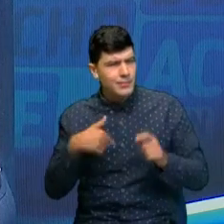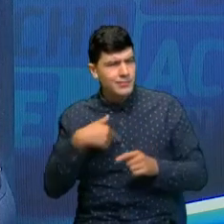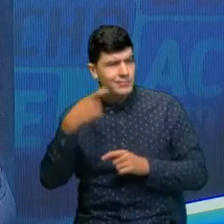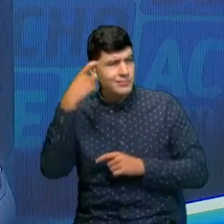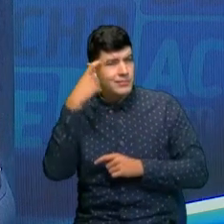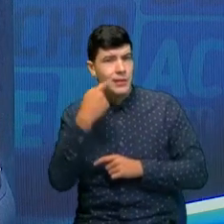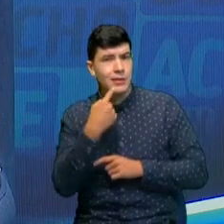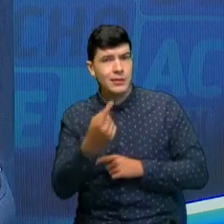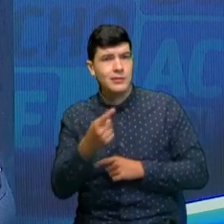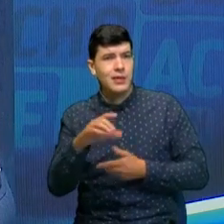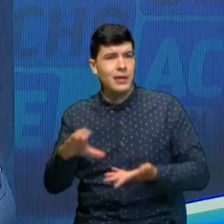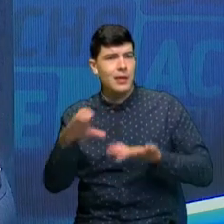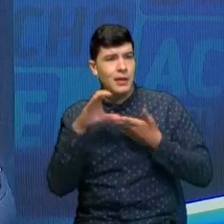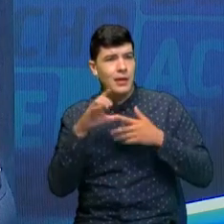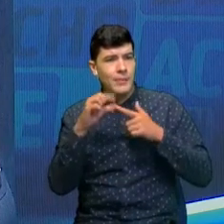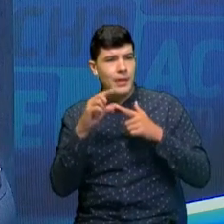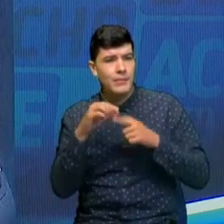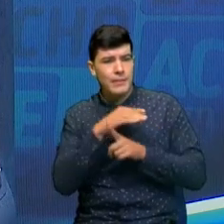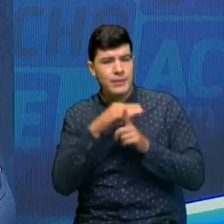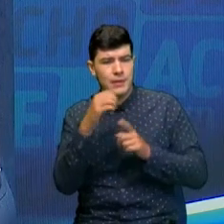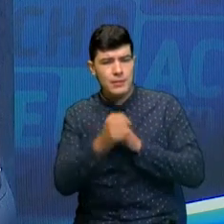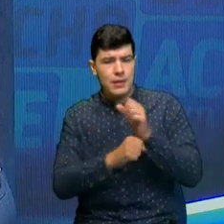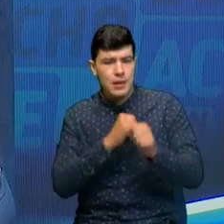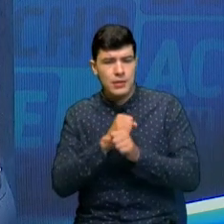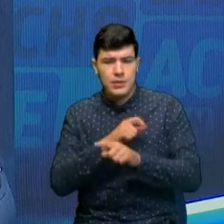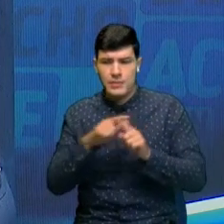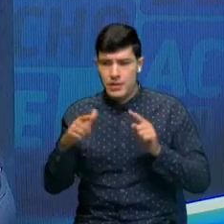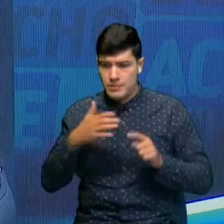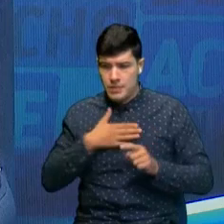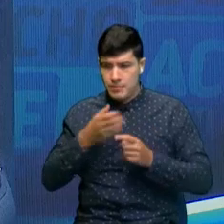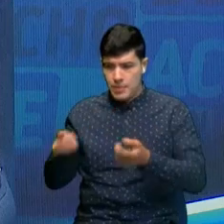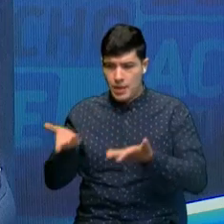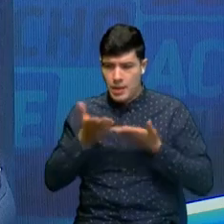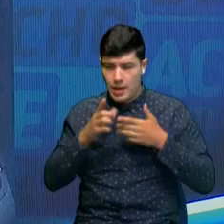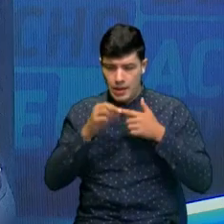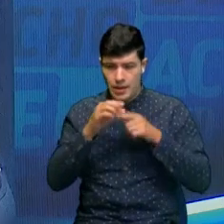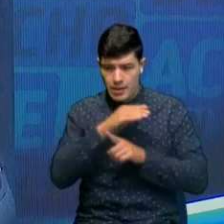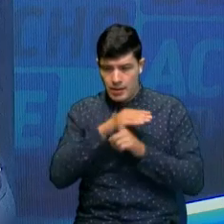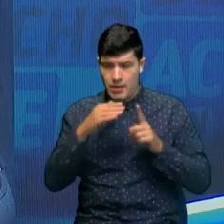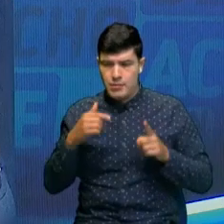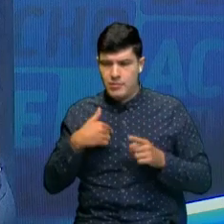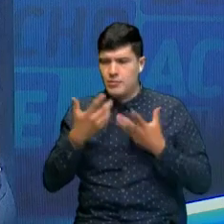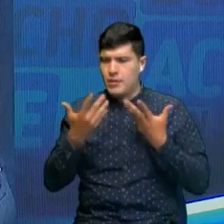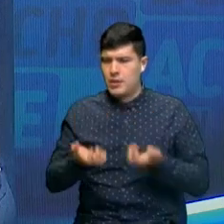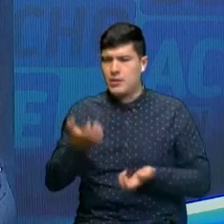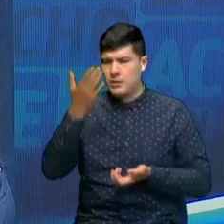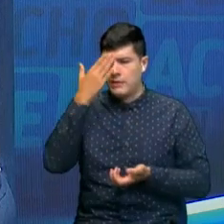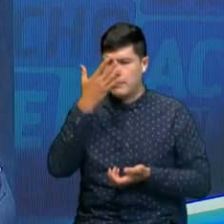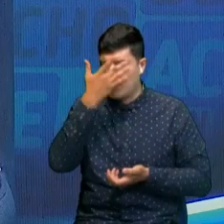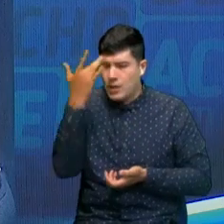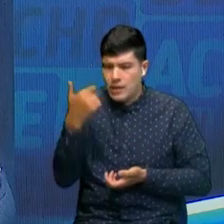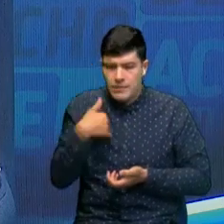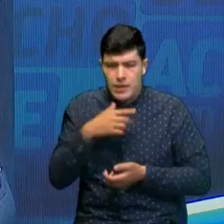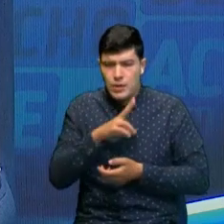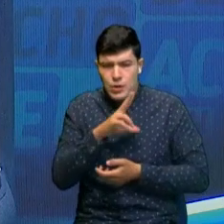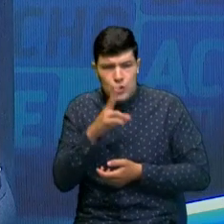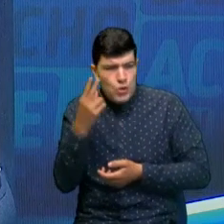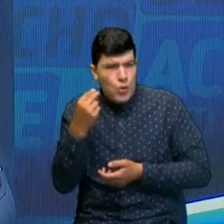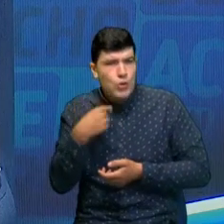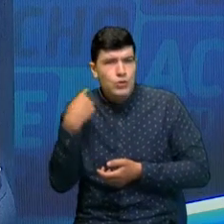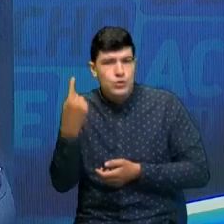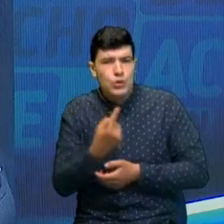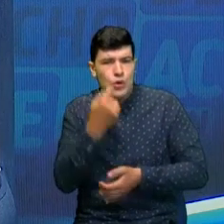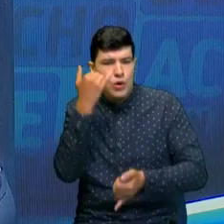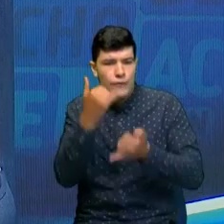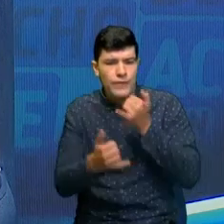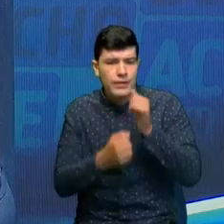muchos dicen que les llega prima a mitad de año y a mí no me llega ninguna prima. Yo quisiera saber por qué uno llega a la prima de mitad de año, solo la de final de